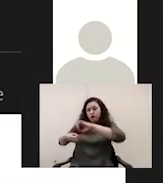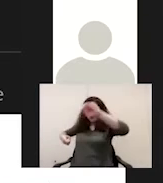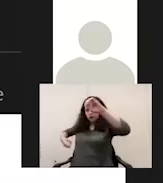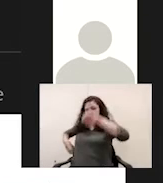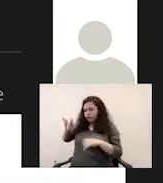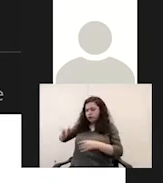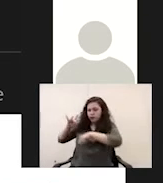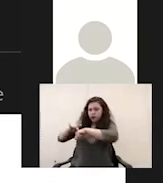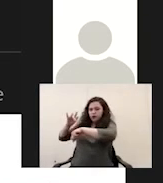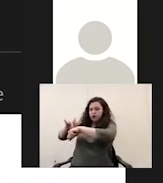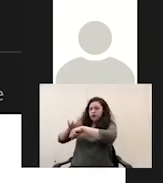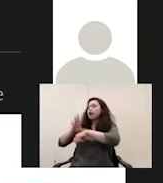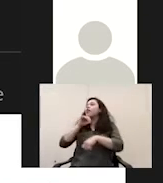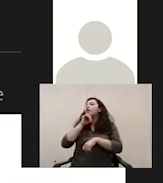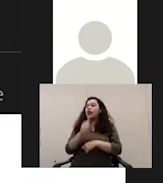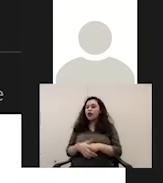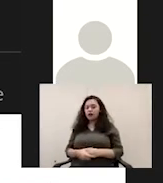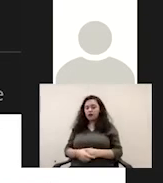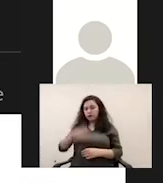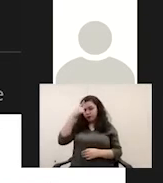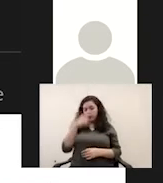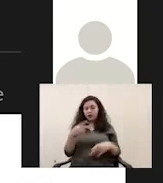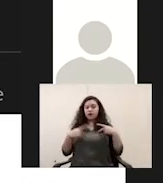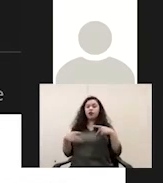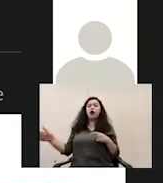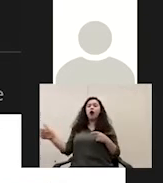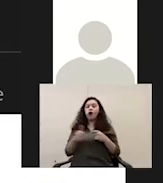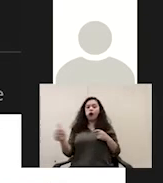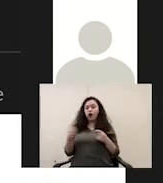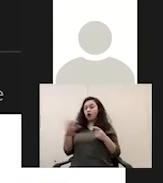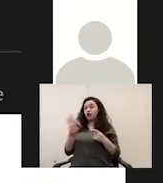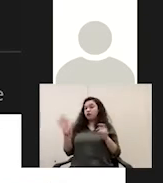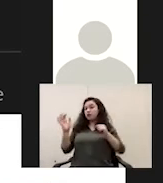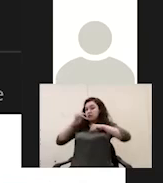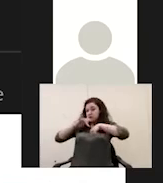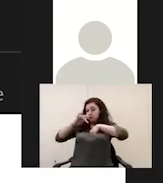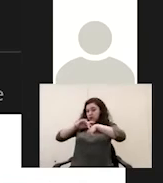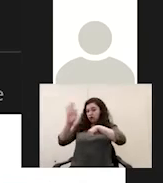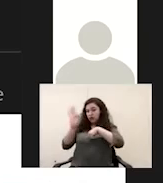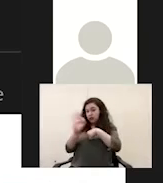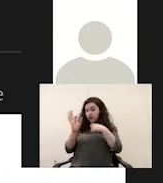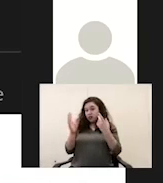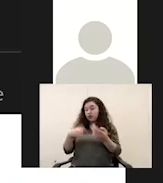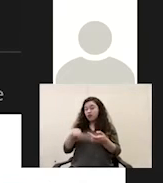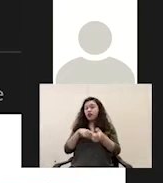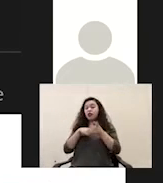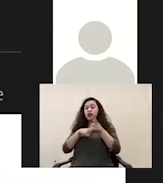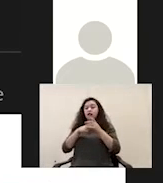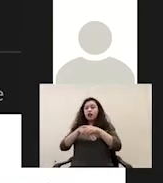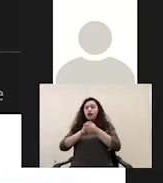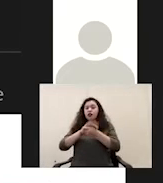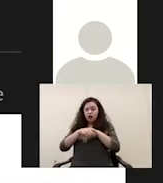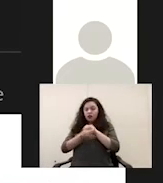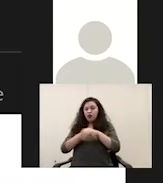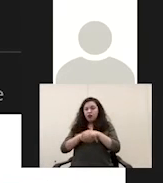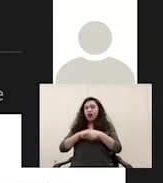¿cómo se llama? El barandal para el tránsito, ¿no? O que si lo hacen, estén continuamente limpiando. El personal de